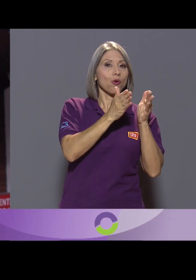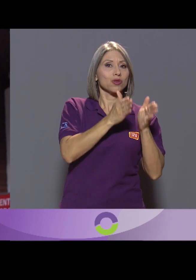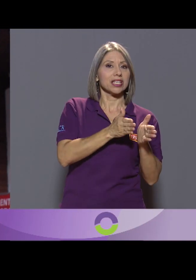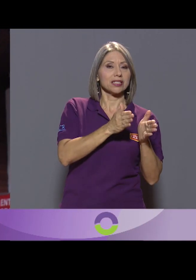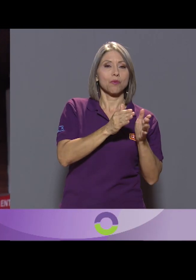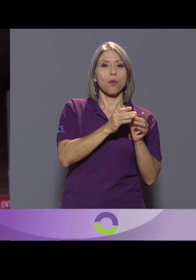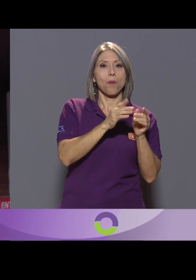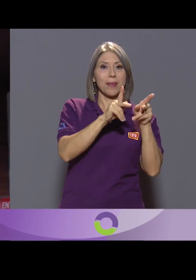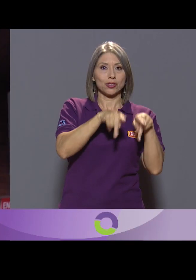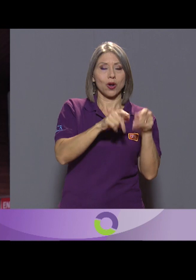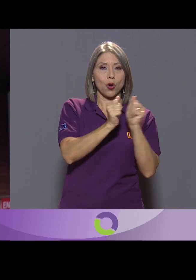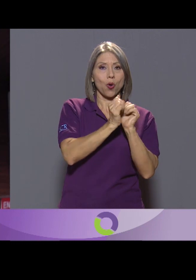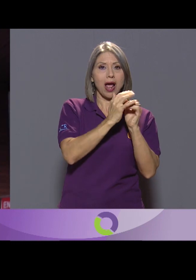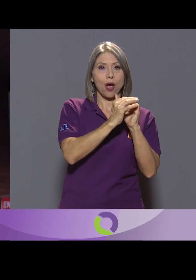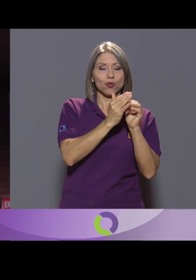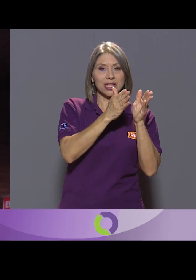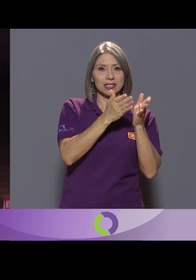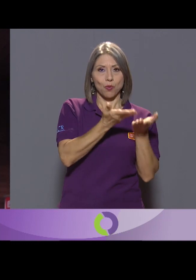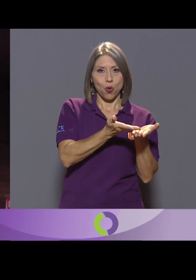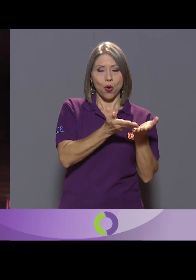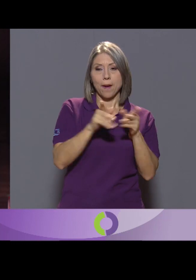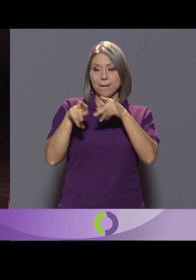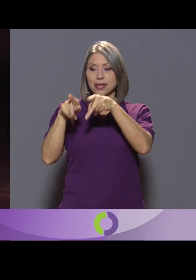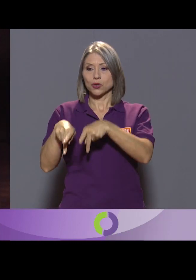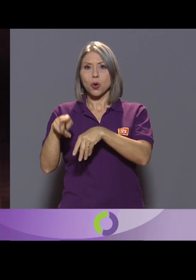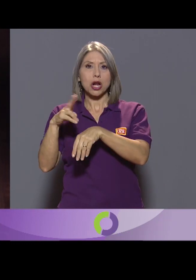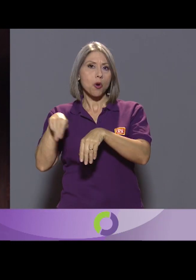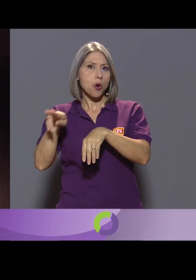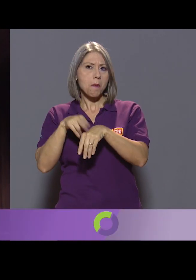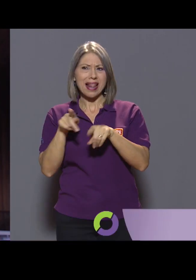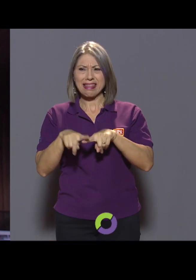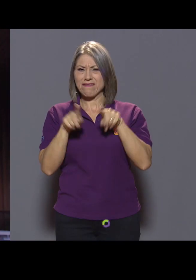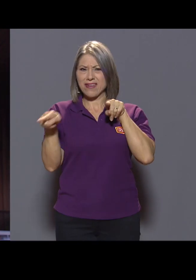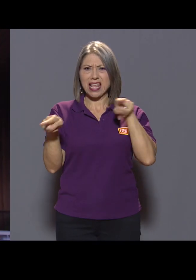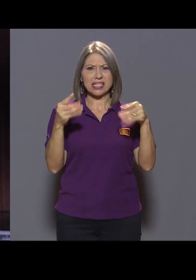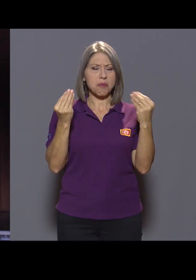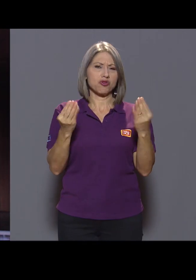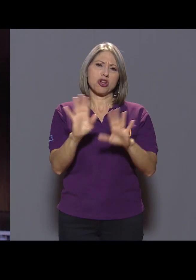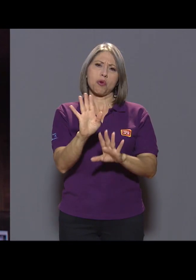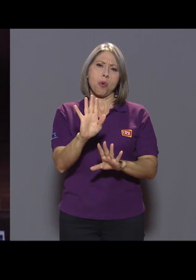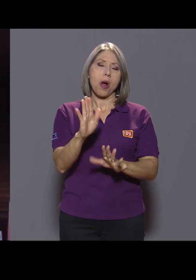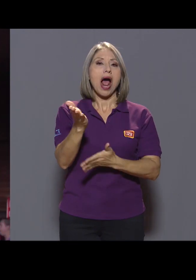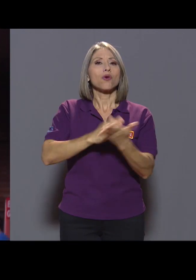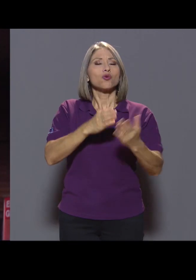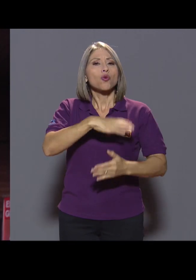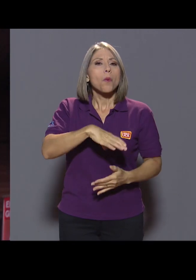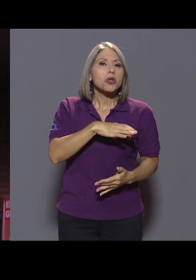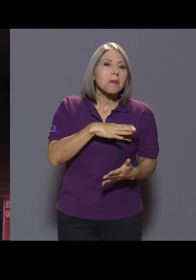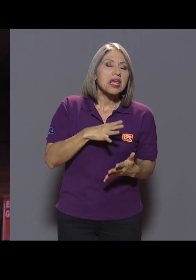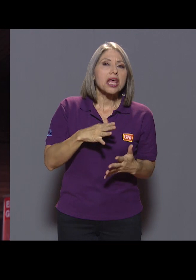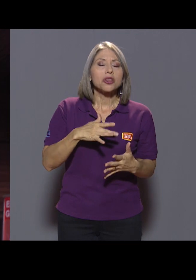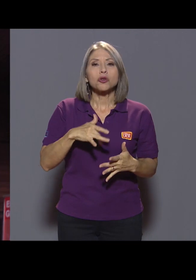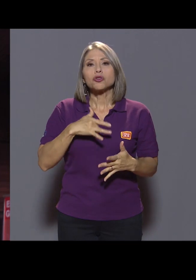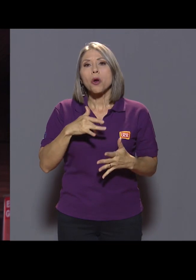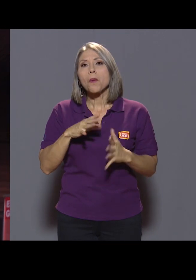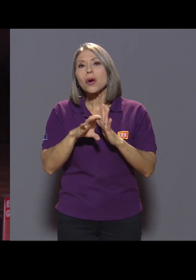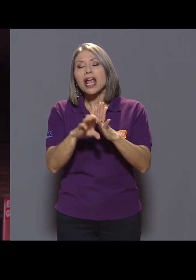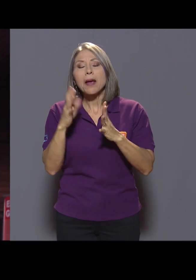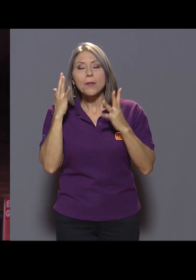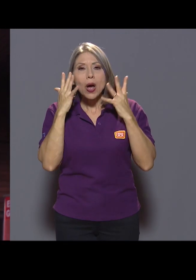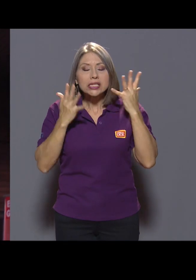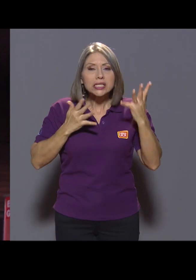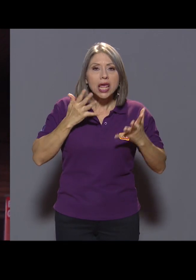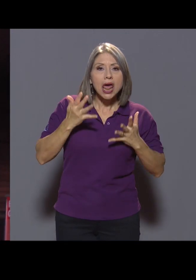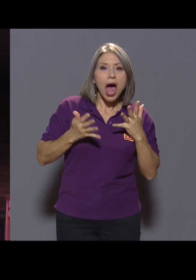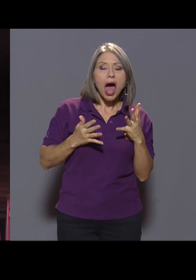sino es una serie de comportamientos como ansiedad, manis, ciertos problemas